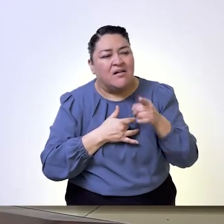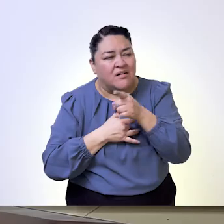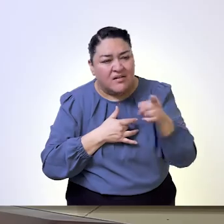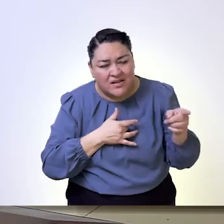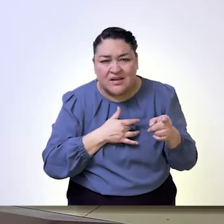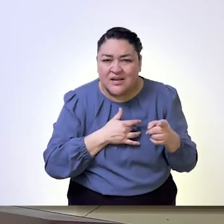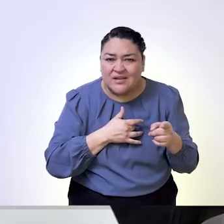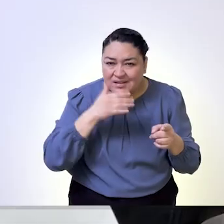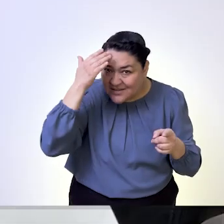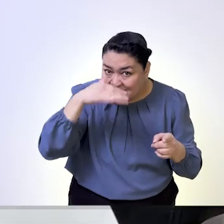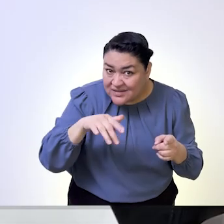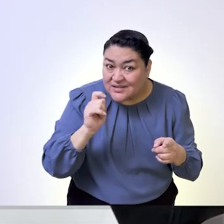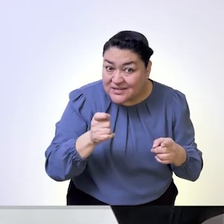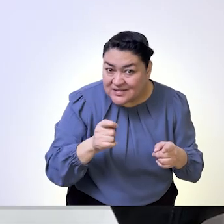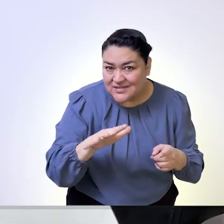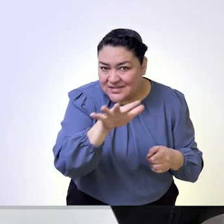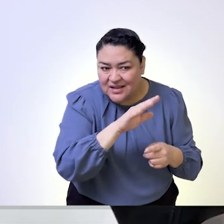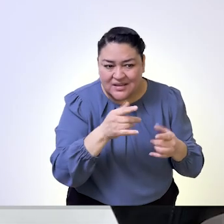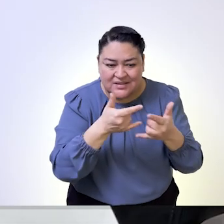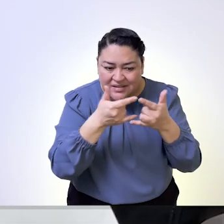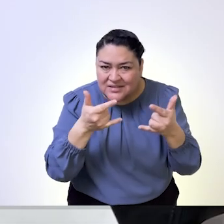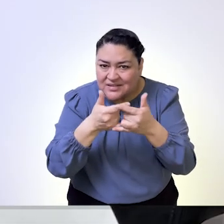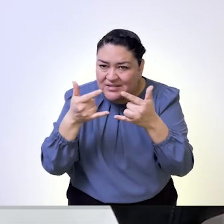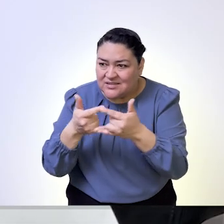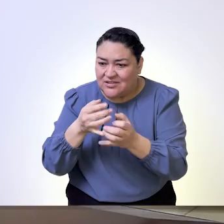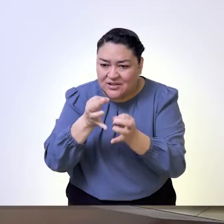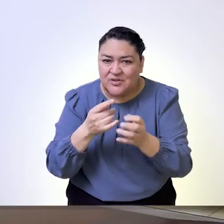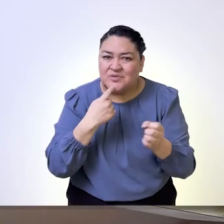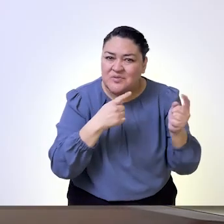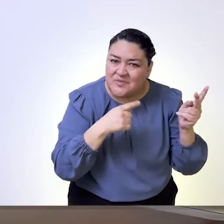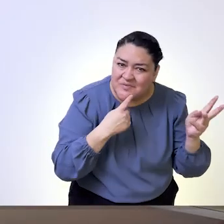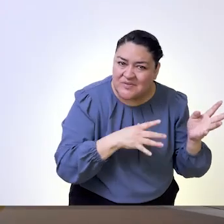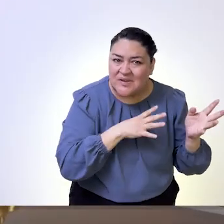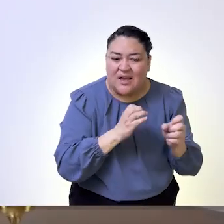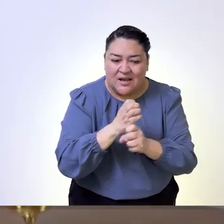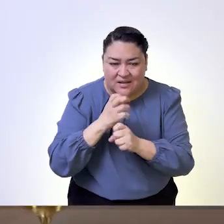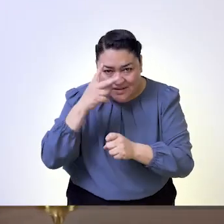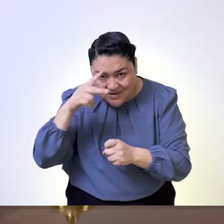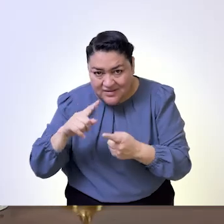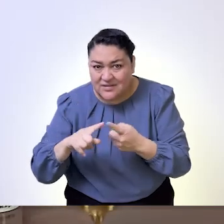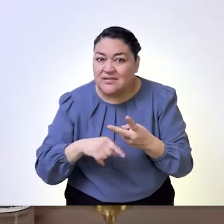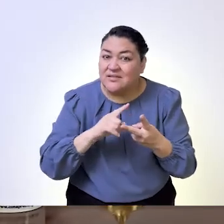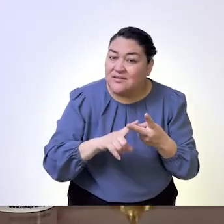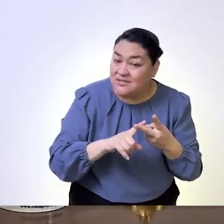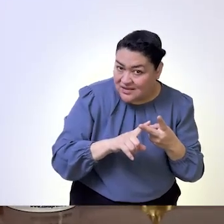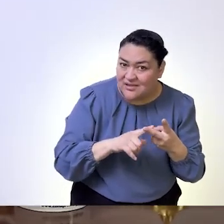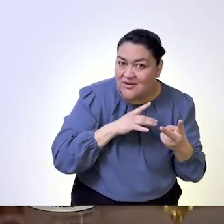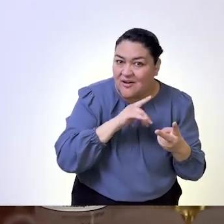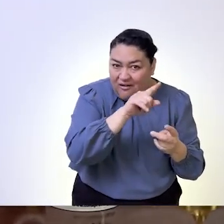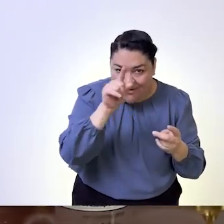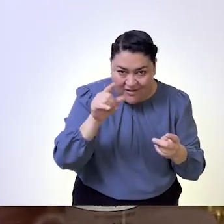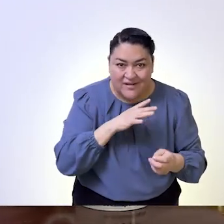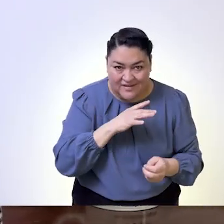está como muy centralizados, siguen estando centralizados los casos, por ejemplo, en la Ciudad de México, en el Estado de México,